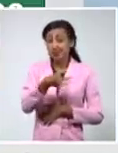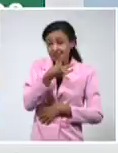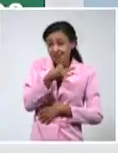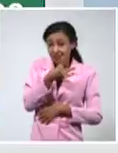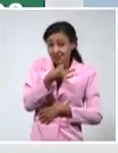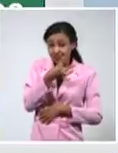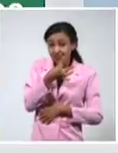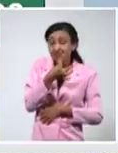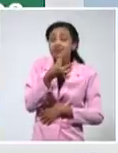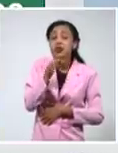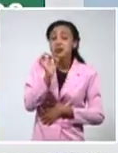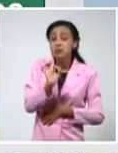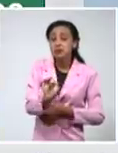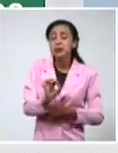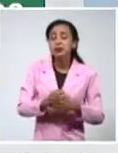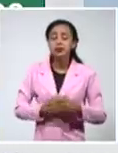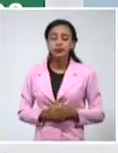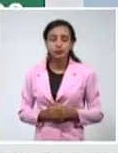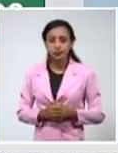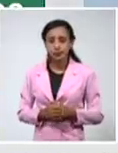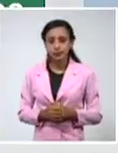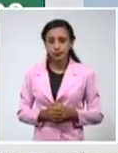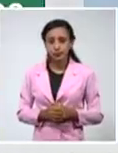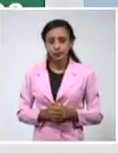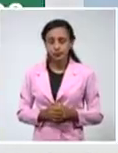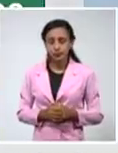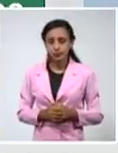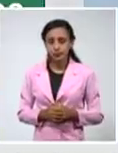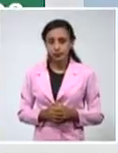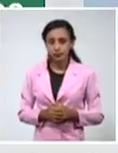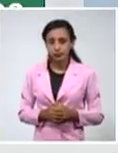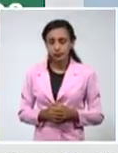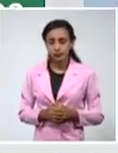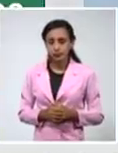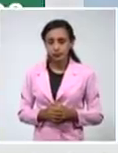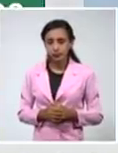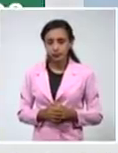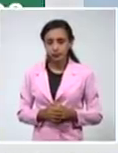cuenta la prevalencia, que es como se llama, de